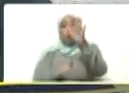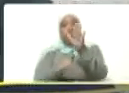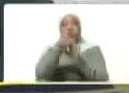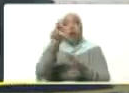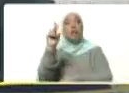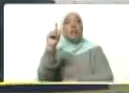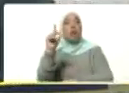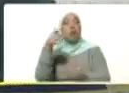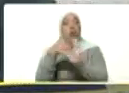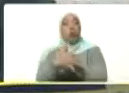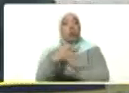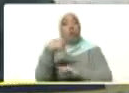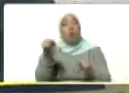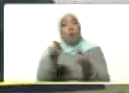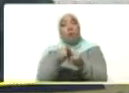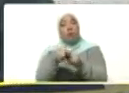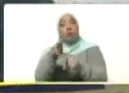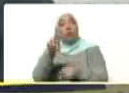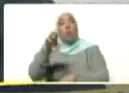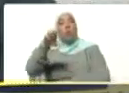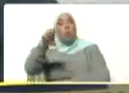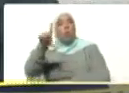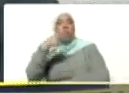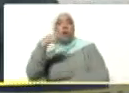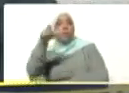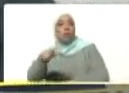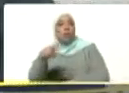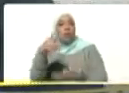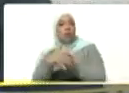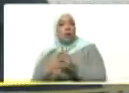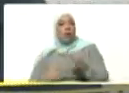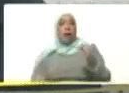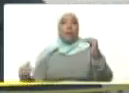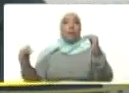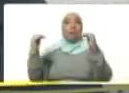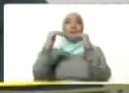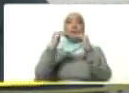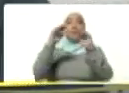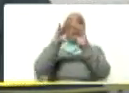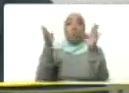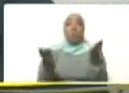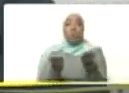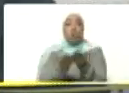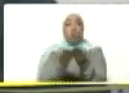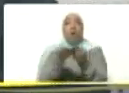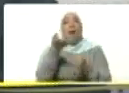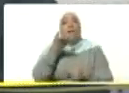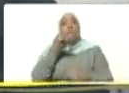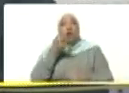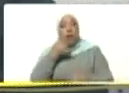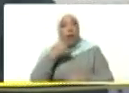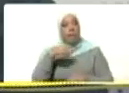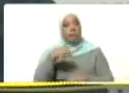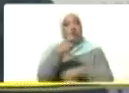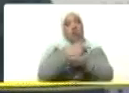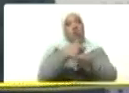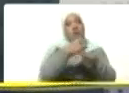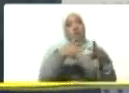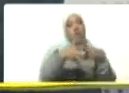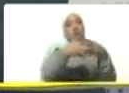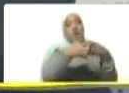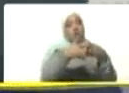lo decida el imperio. The global hegemony, la hegemonía global del capitalismo monopolista. As manifested